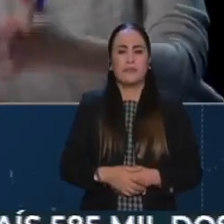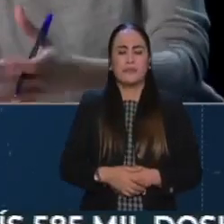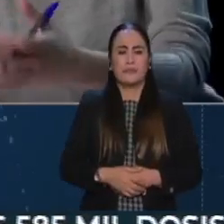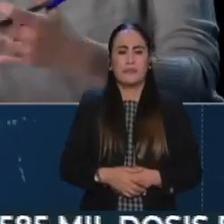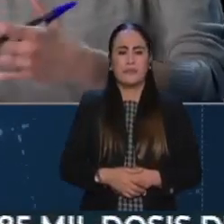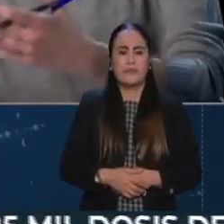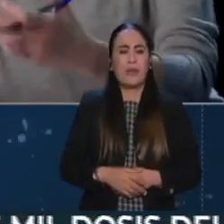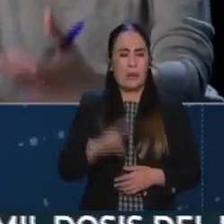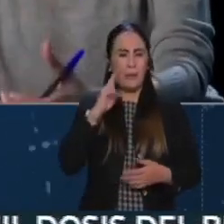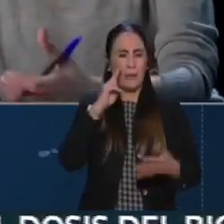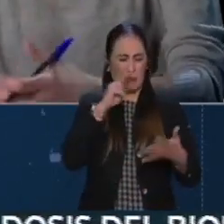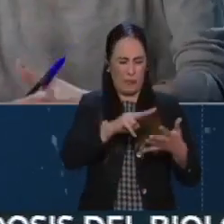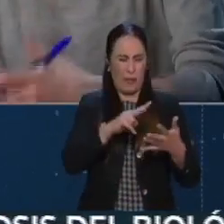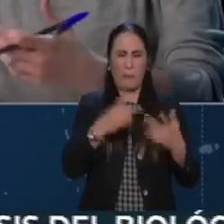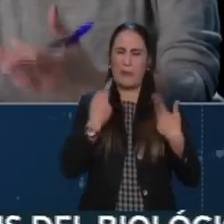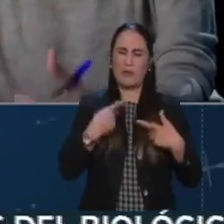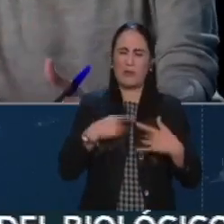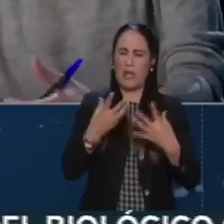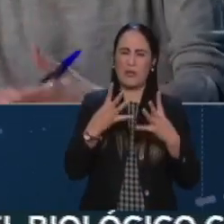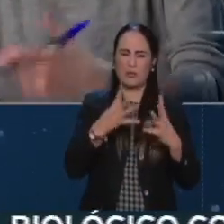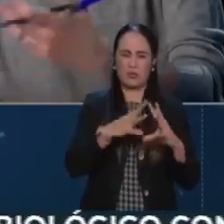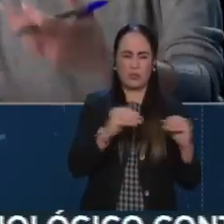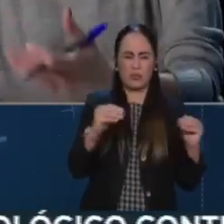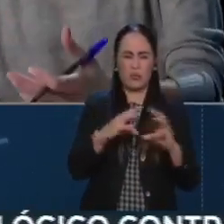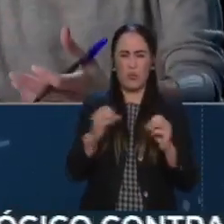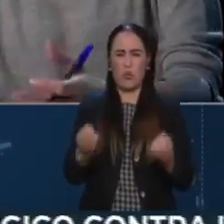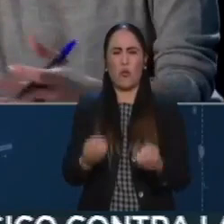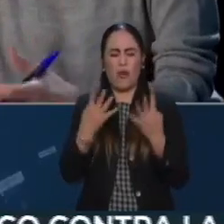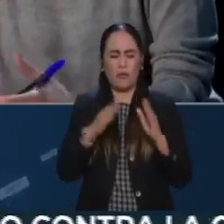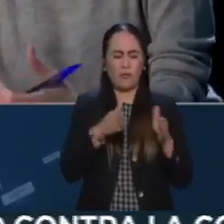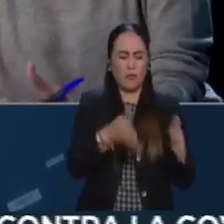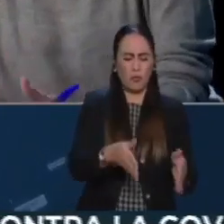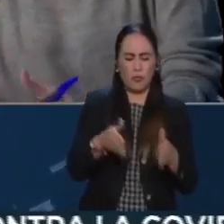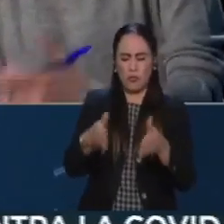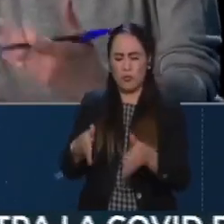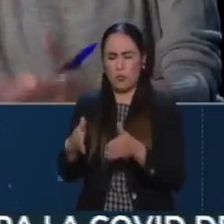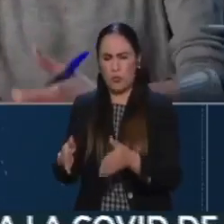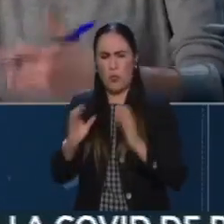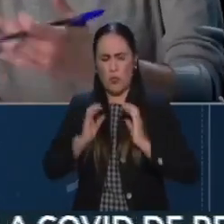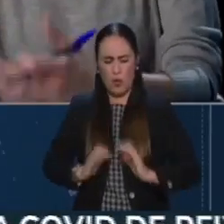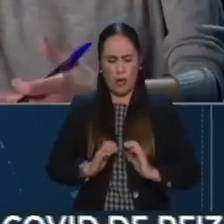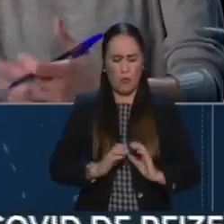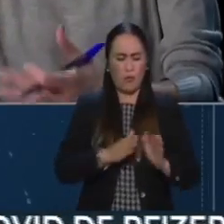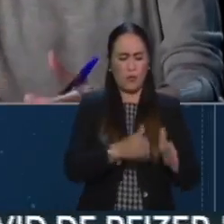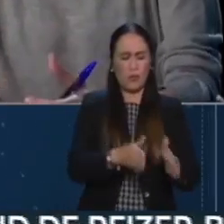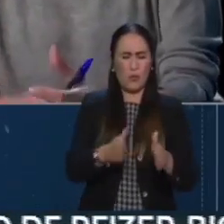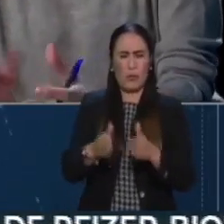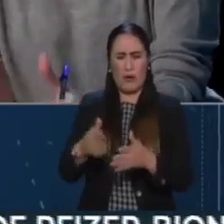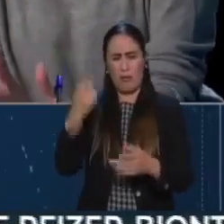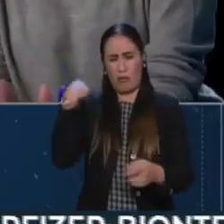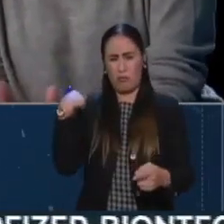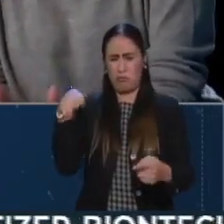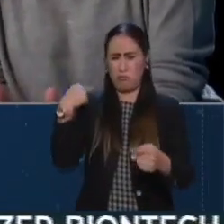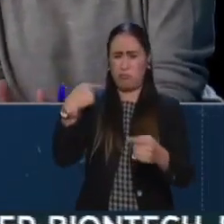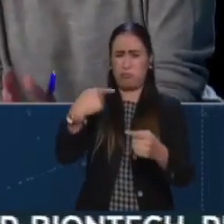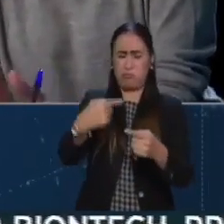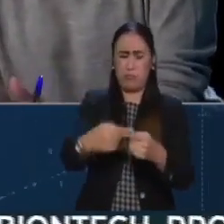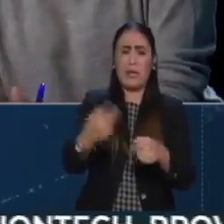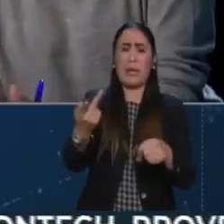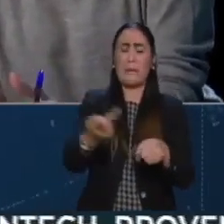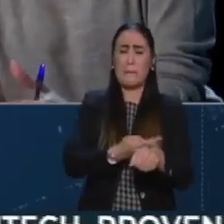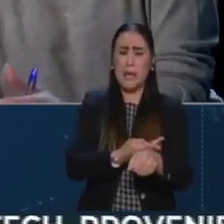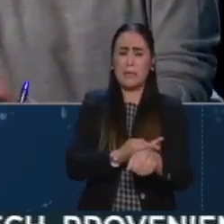los resultados, los desaparecidos, las fosas clandestinas, etcétera, y un montón de casos que se vienen reportando y reportando? ¿Qué pasa con